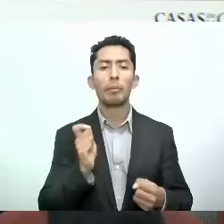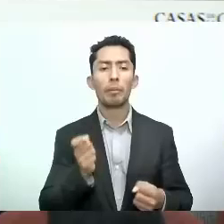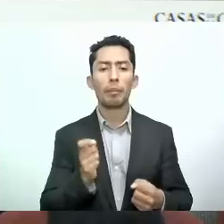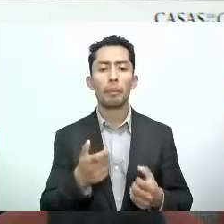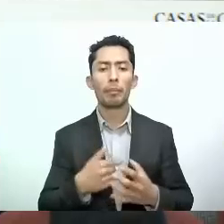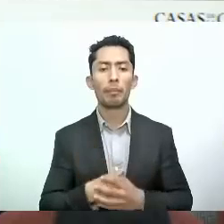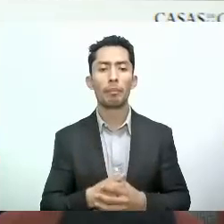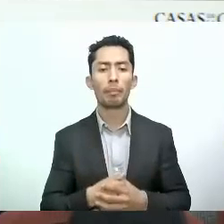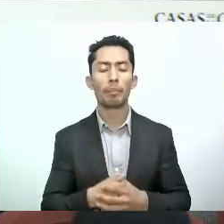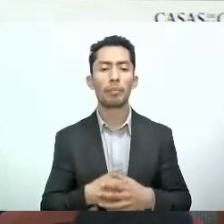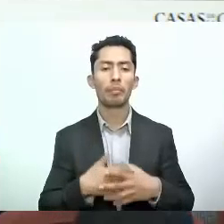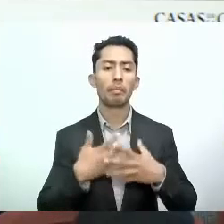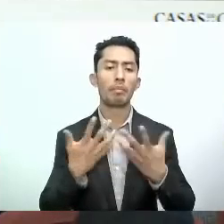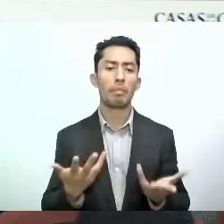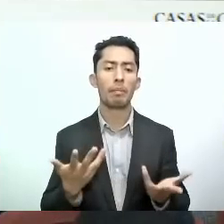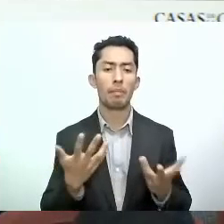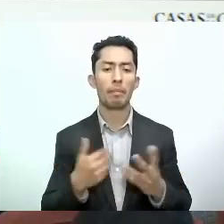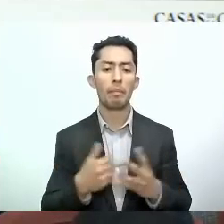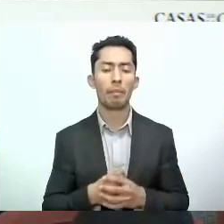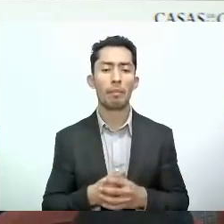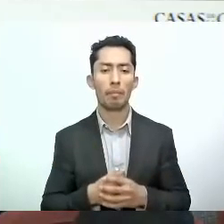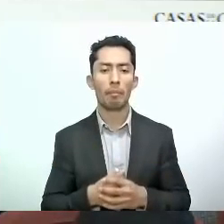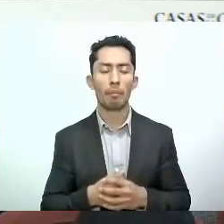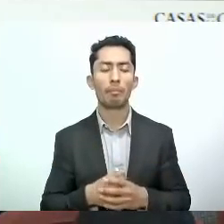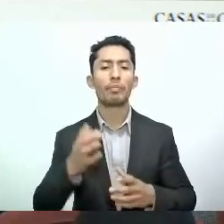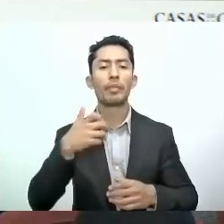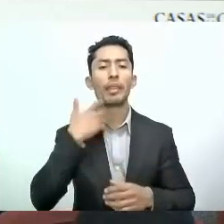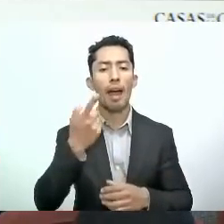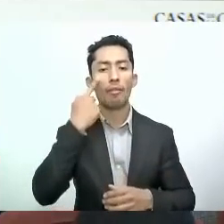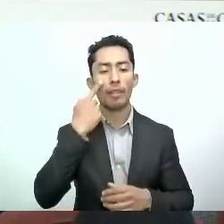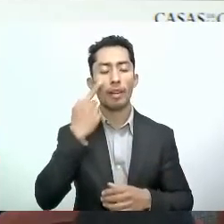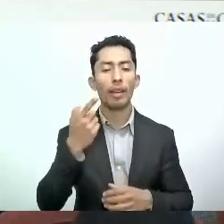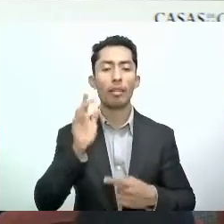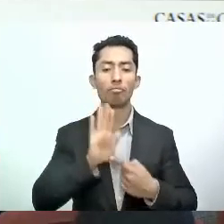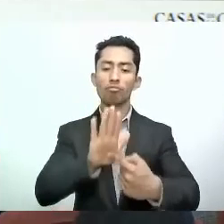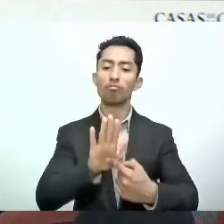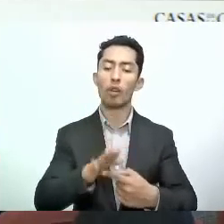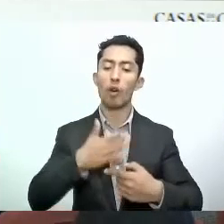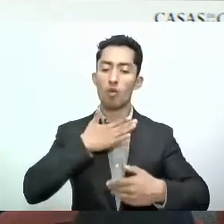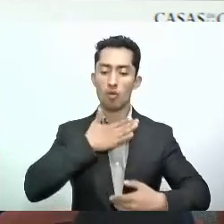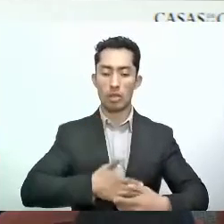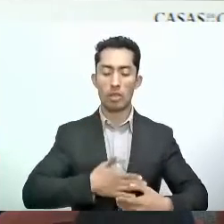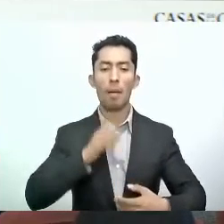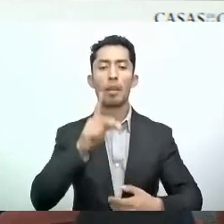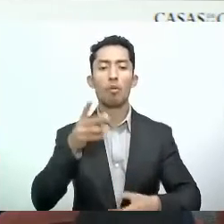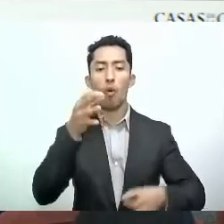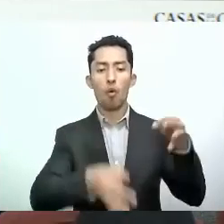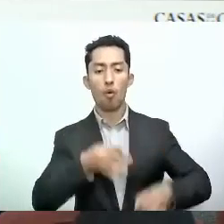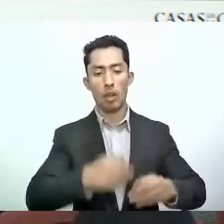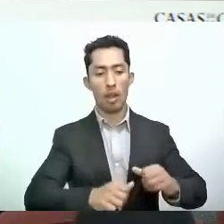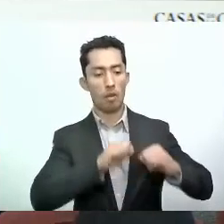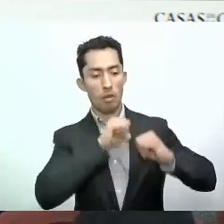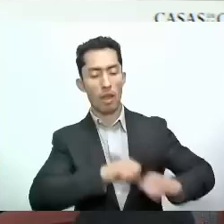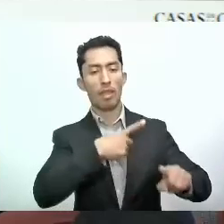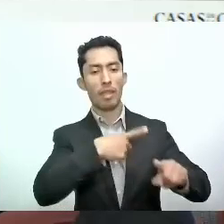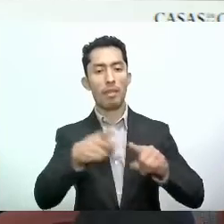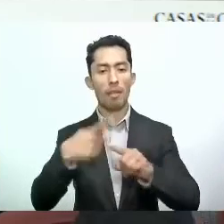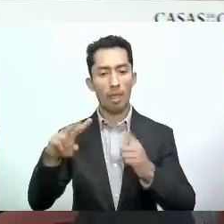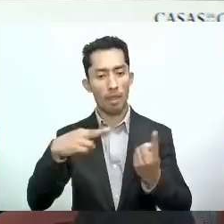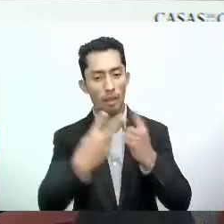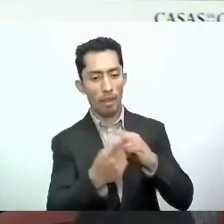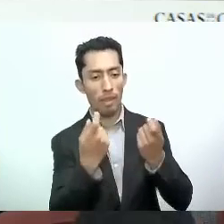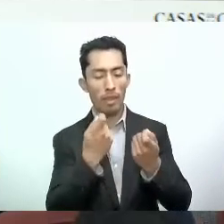una querer ver a la justicia y a los poderes judiciales de una forma diferente. Si me